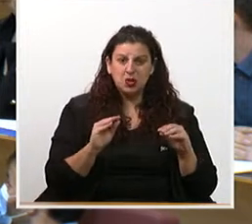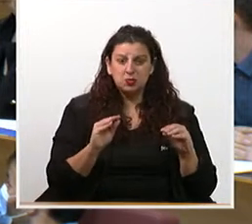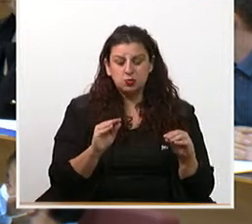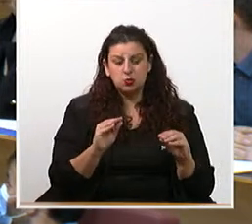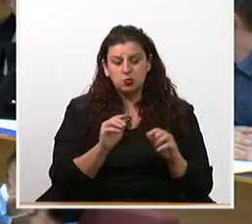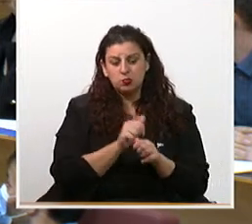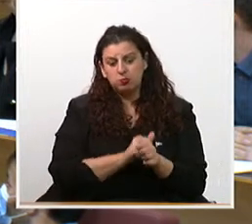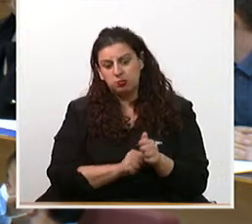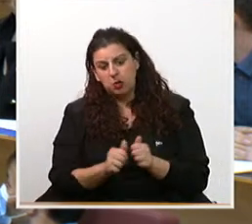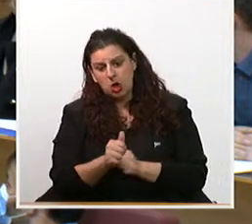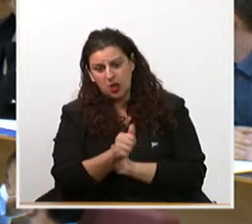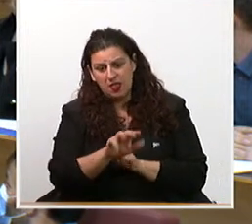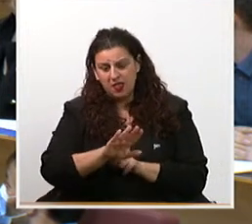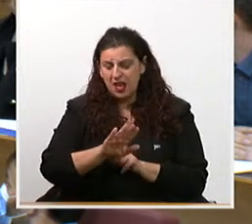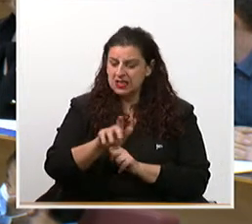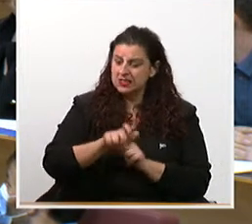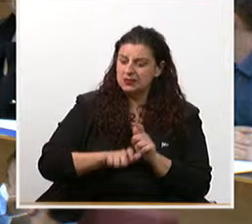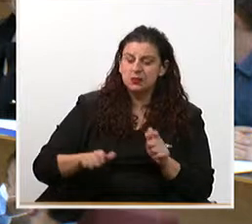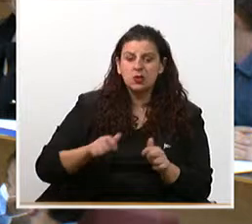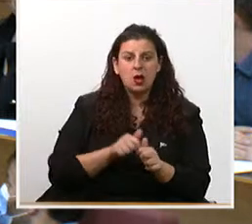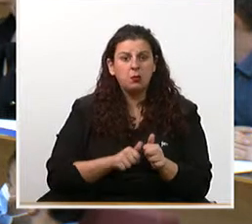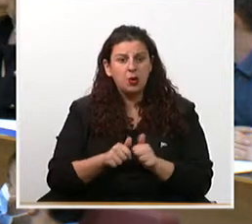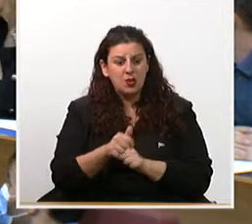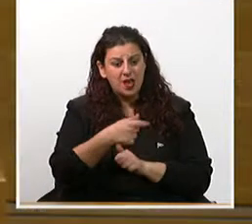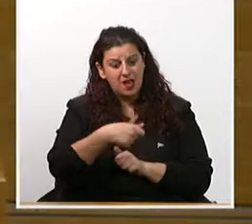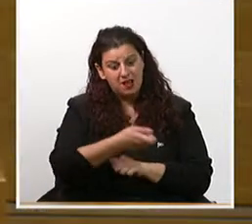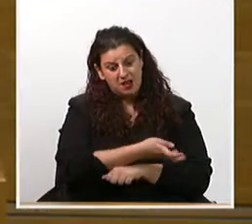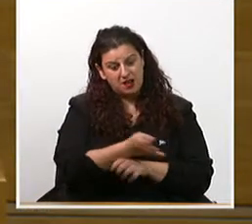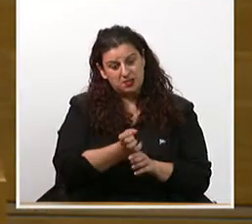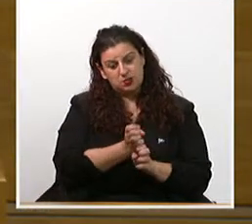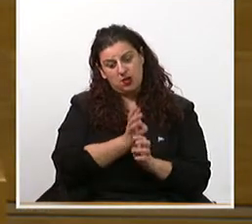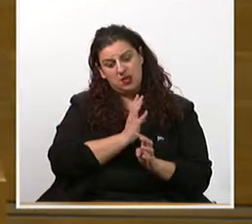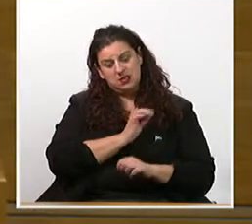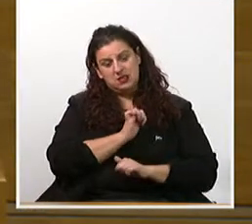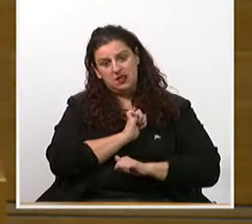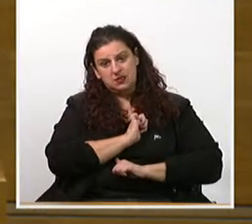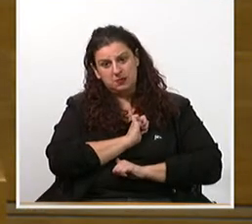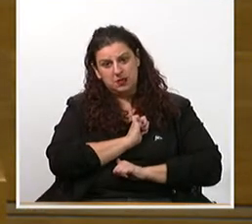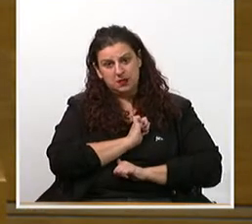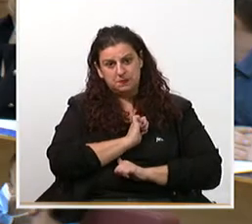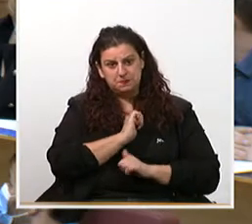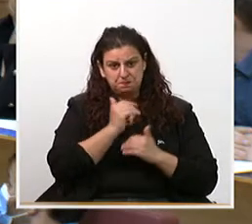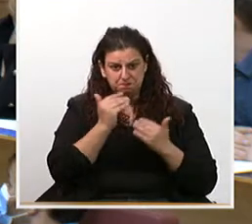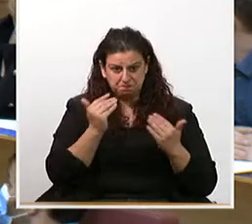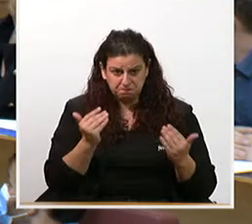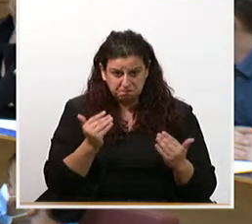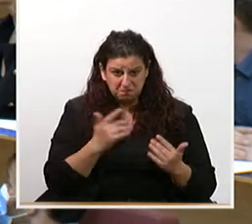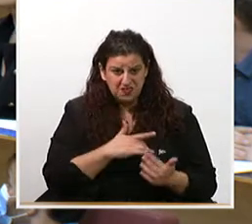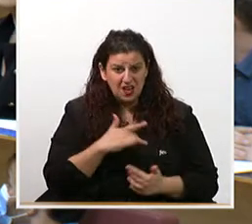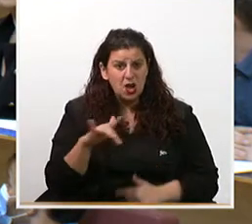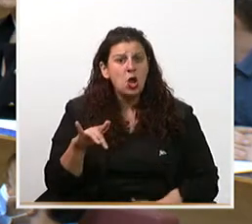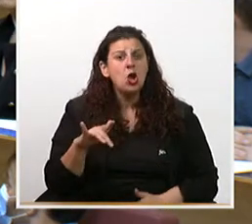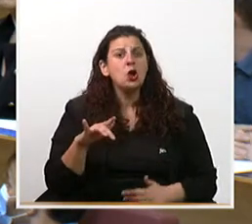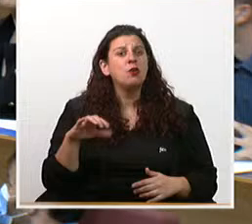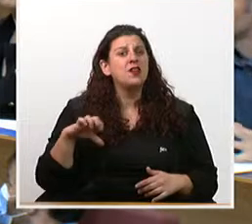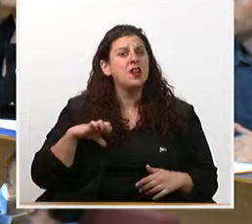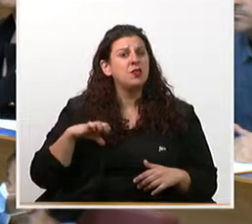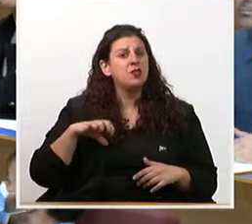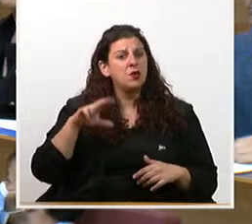Espera es cont de del de